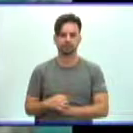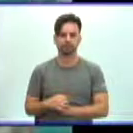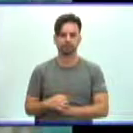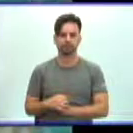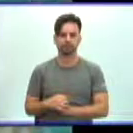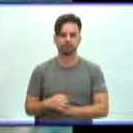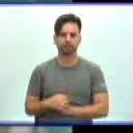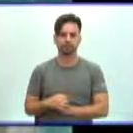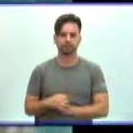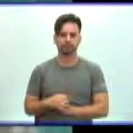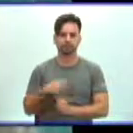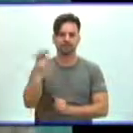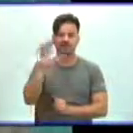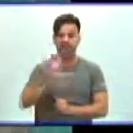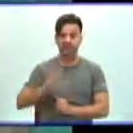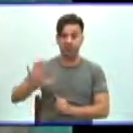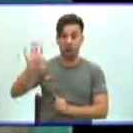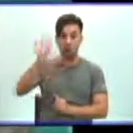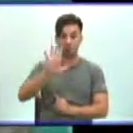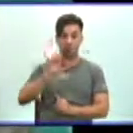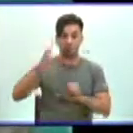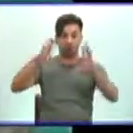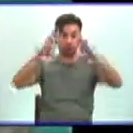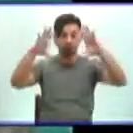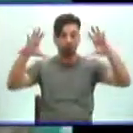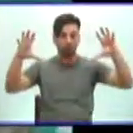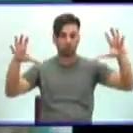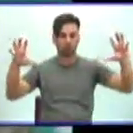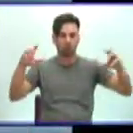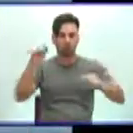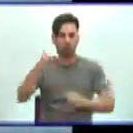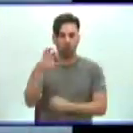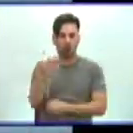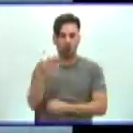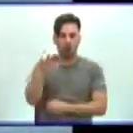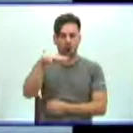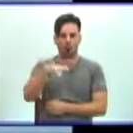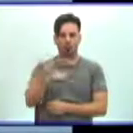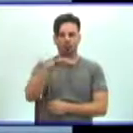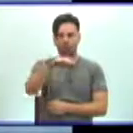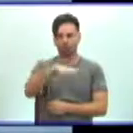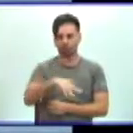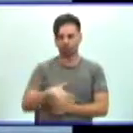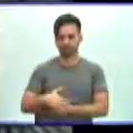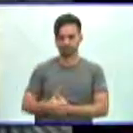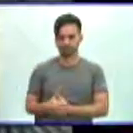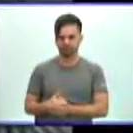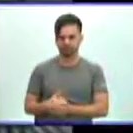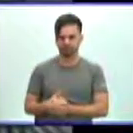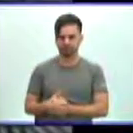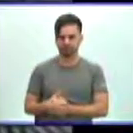En Europa las nubes suben desde el océano. El borde atlántico es especialmente húmedo.